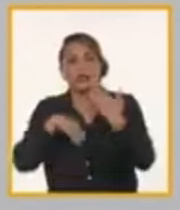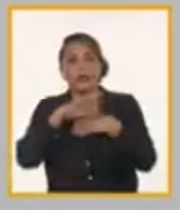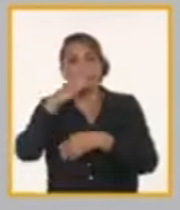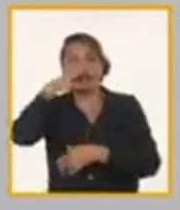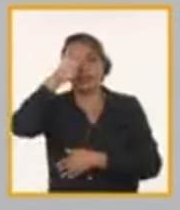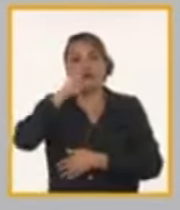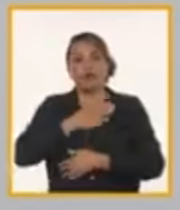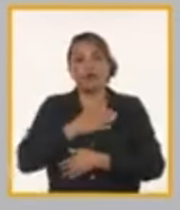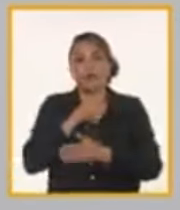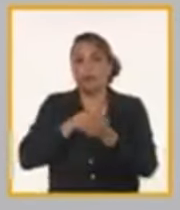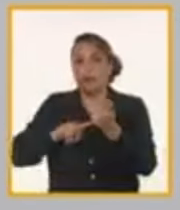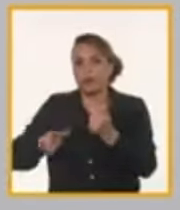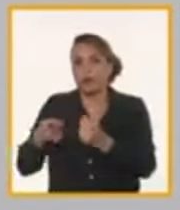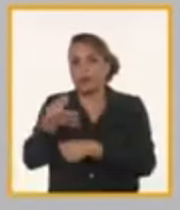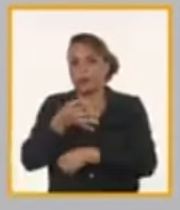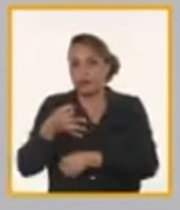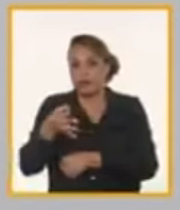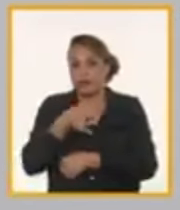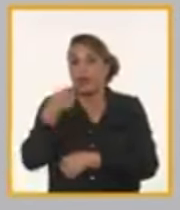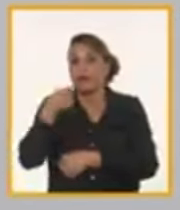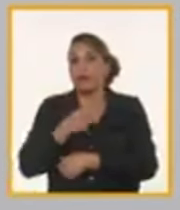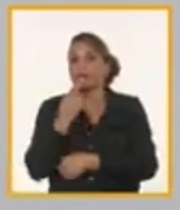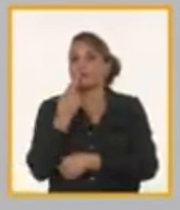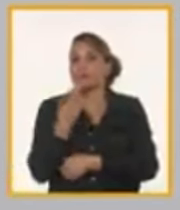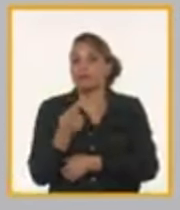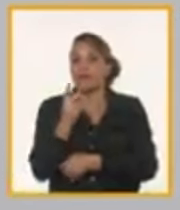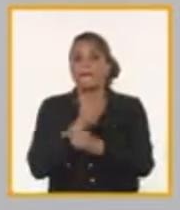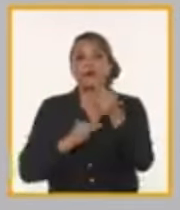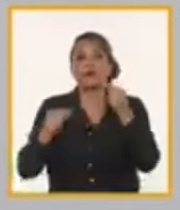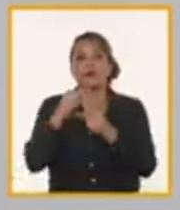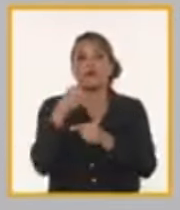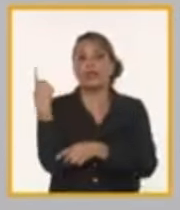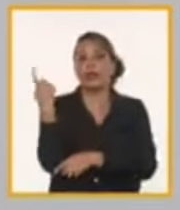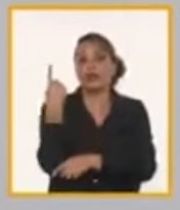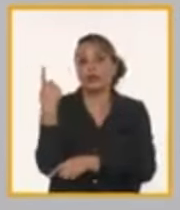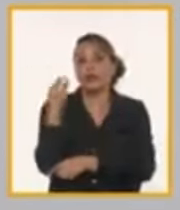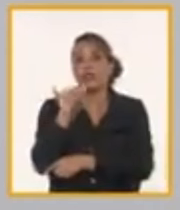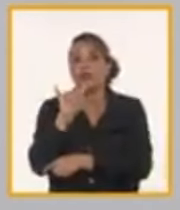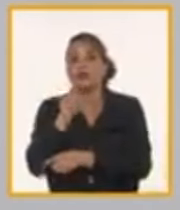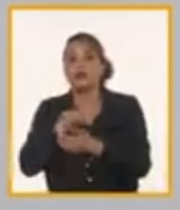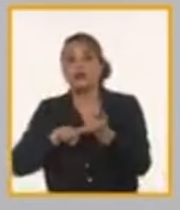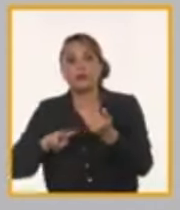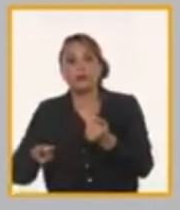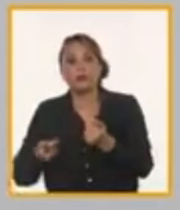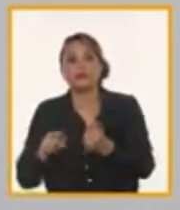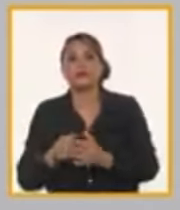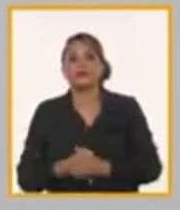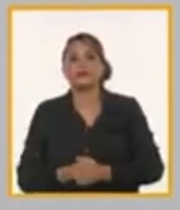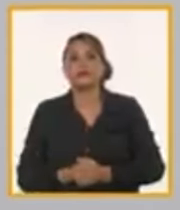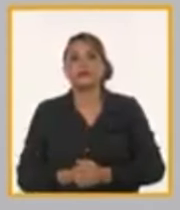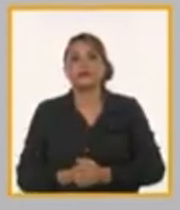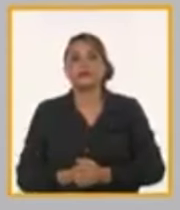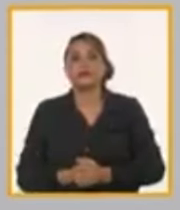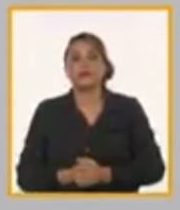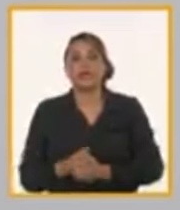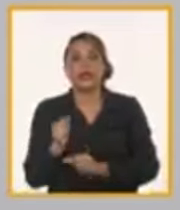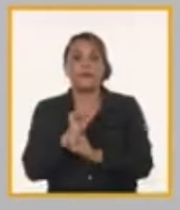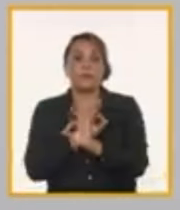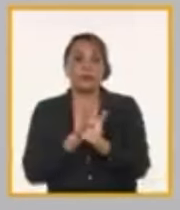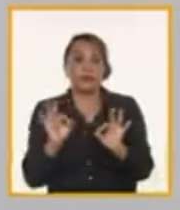territorio nosotros tenemos que también responder a prioridades tanto nacionales como territoriales y especialmente de los